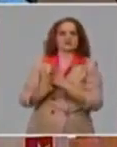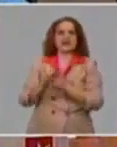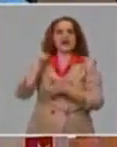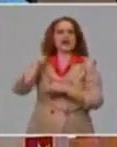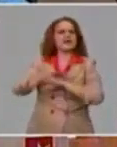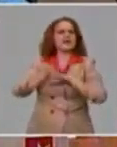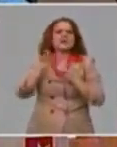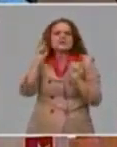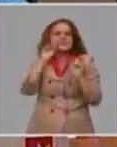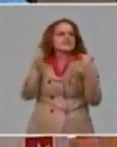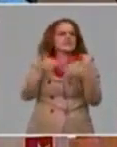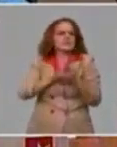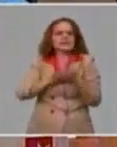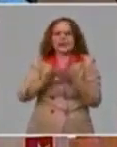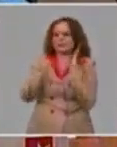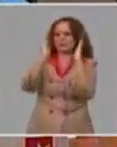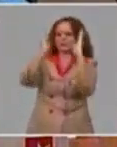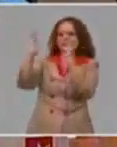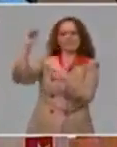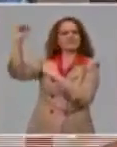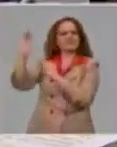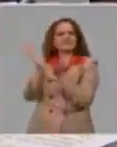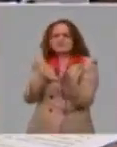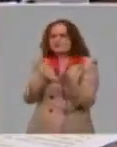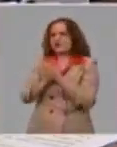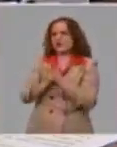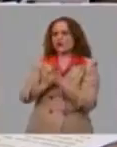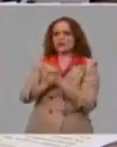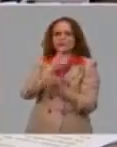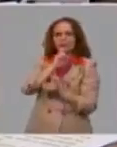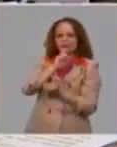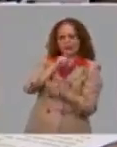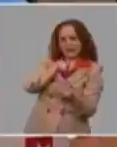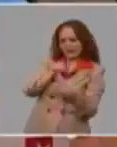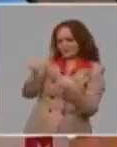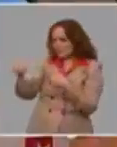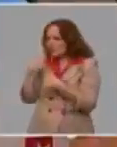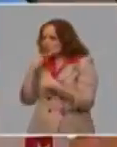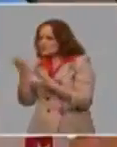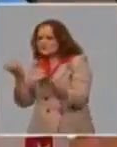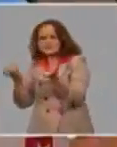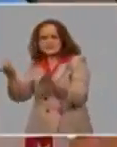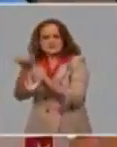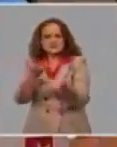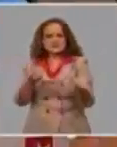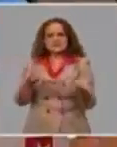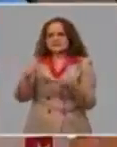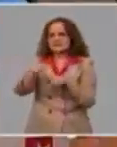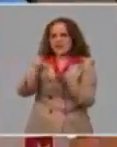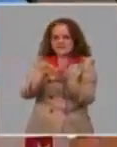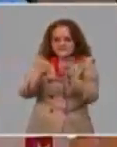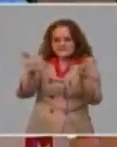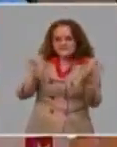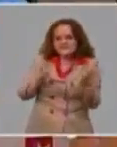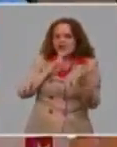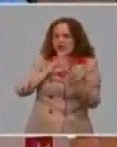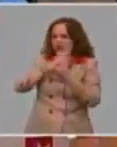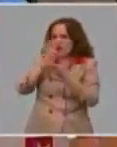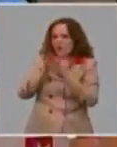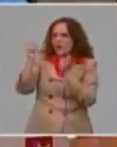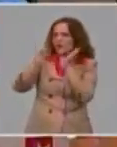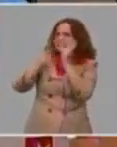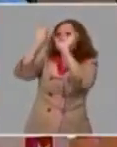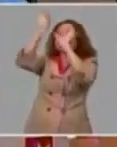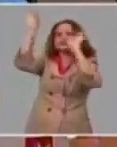de terminación. Divisiones. La diquería divisoria, la hidráulica, la sanitaria, la